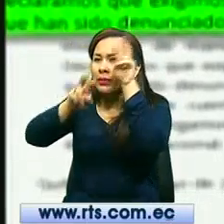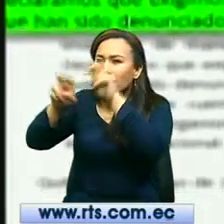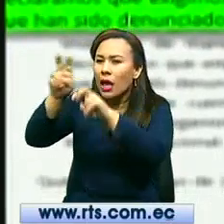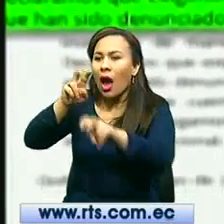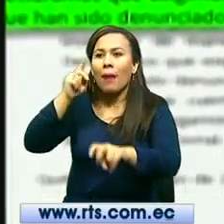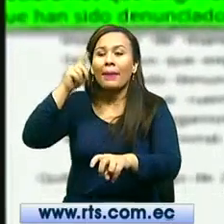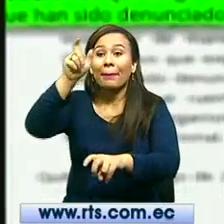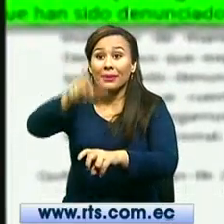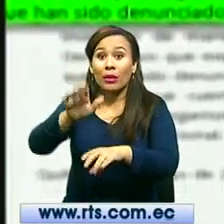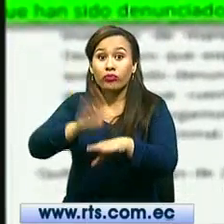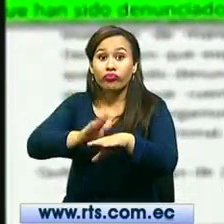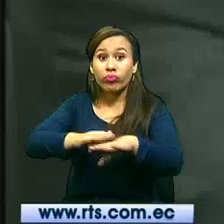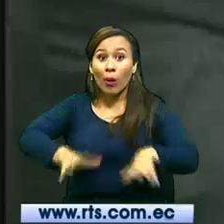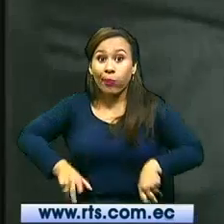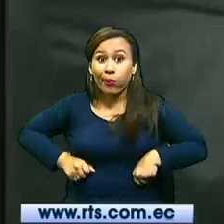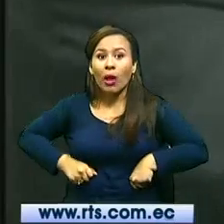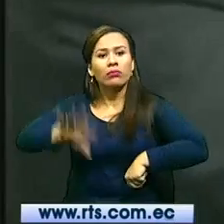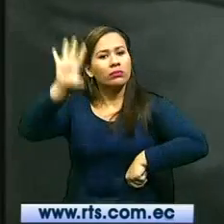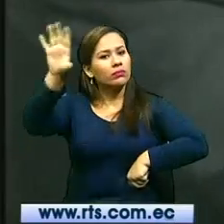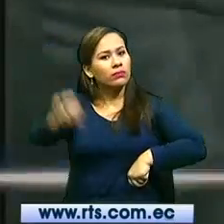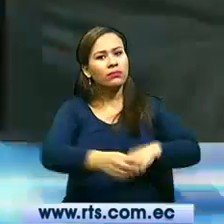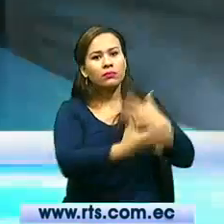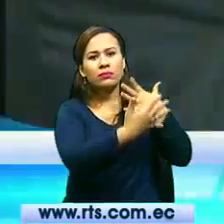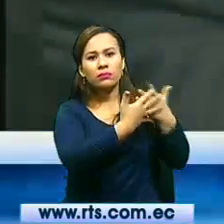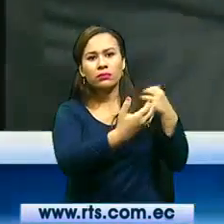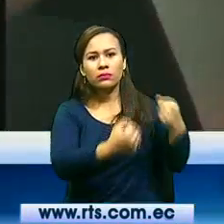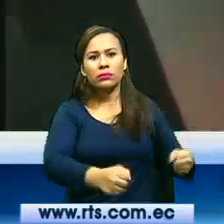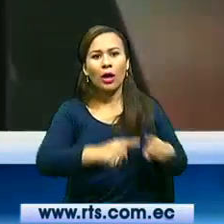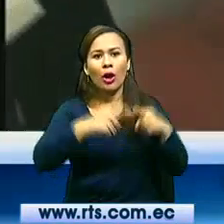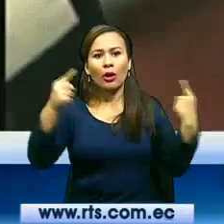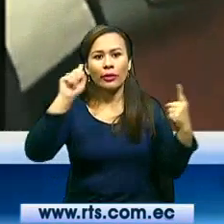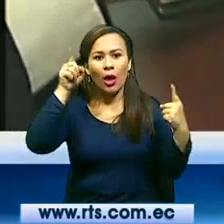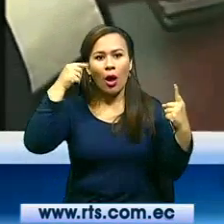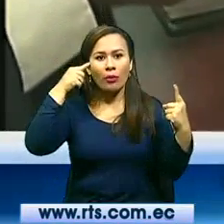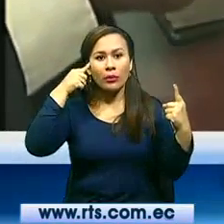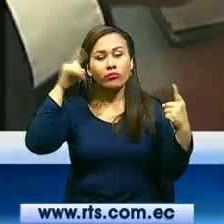sancione a quienes han cometido delitos en contra del Estado. Informó Javier Gallo.